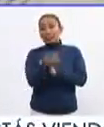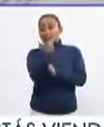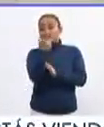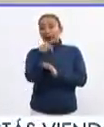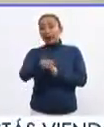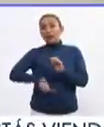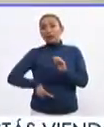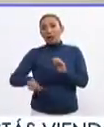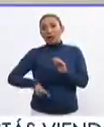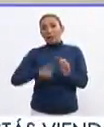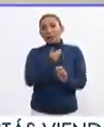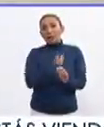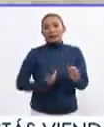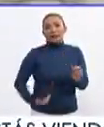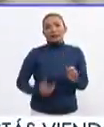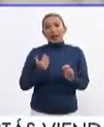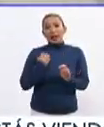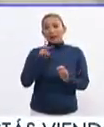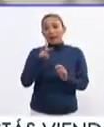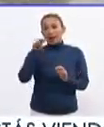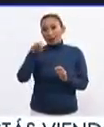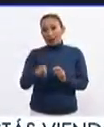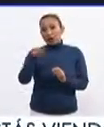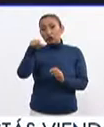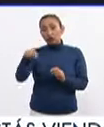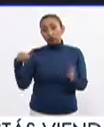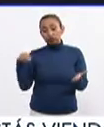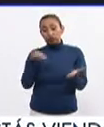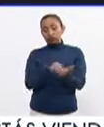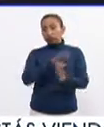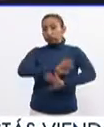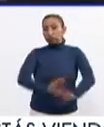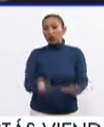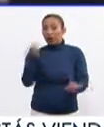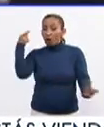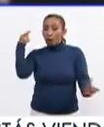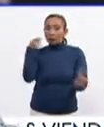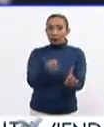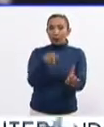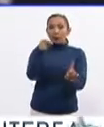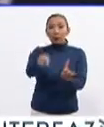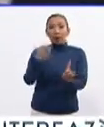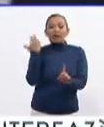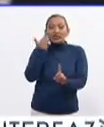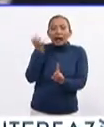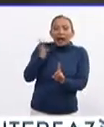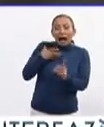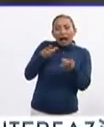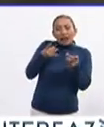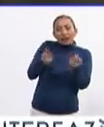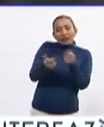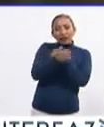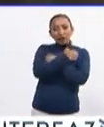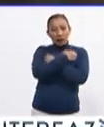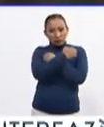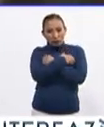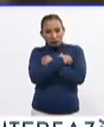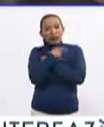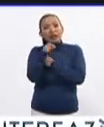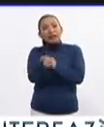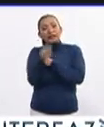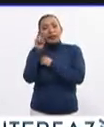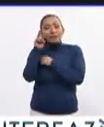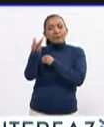2013 durante el gobierno del presidente Enrique Peña Nieto, en la que se estableció como objetivo la búsqueda de la calidad educativa y